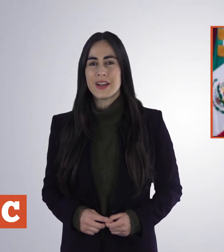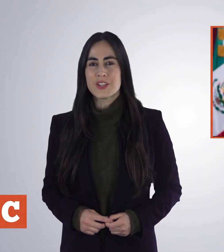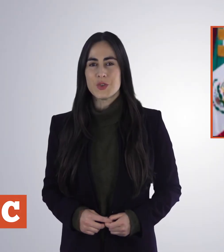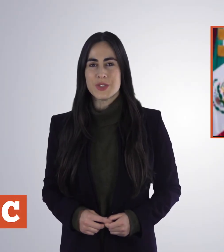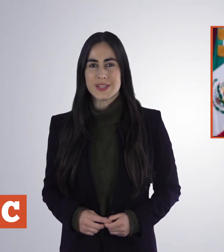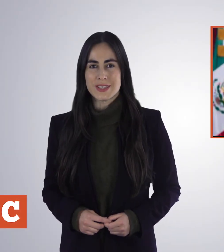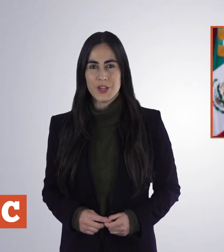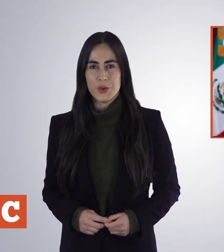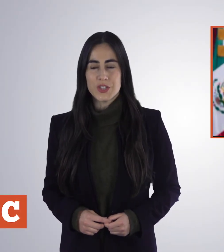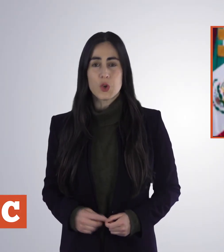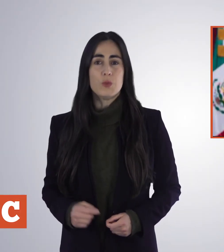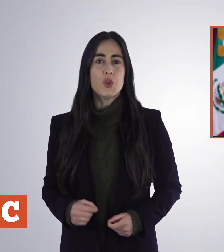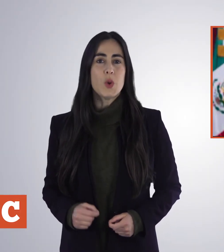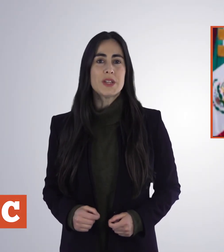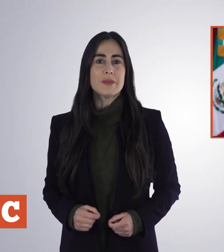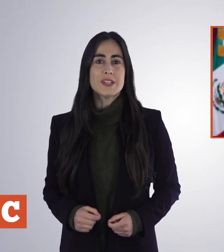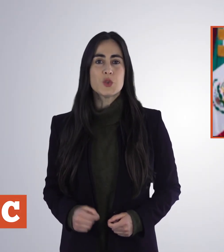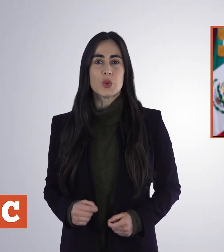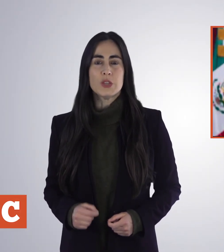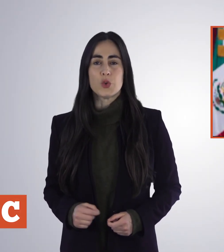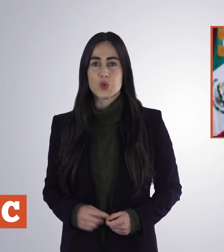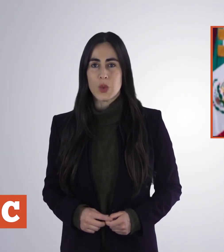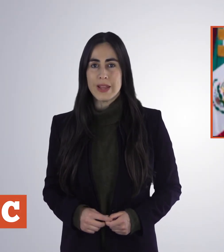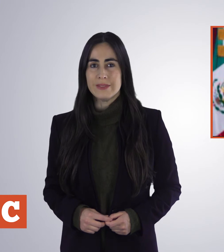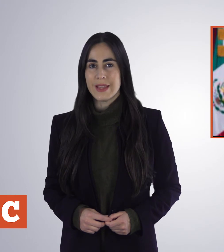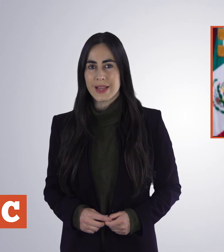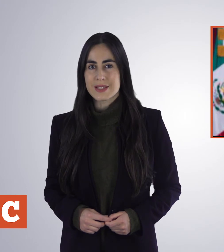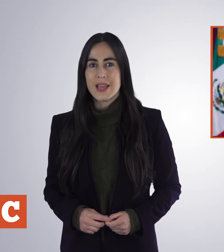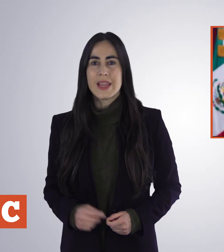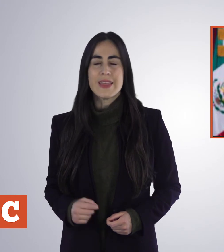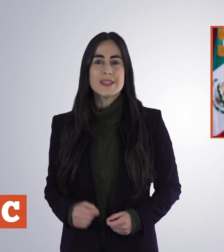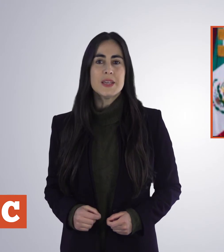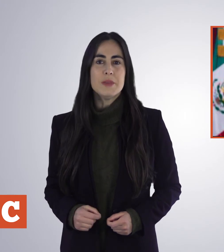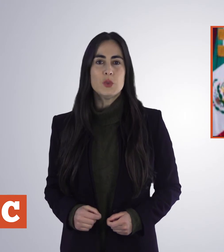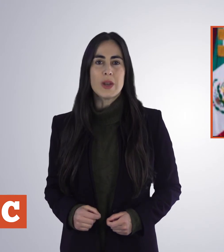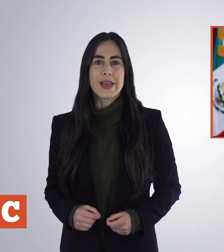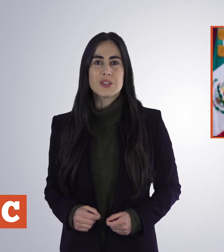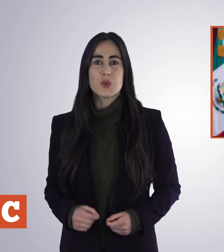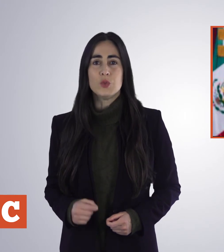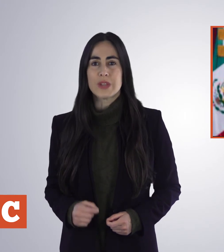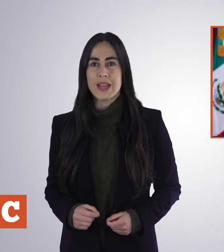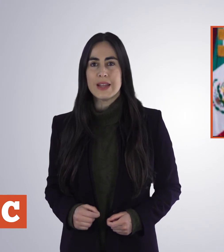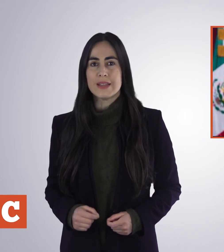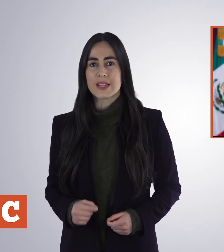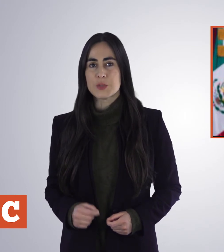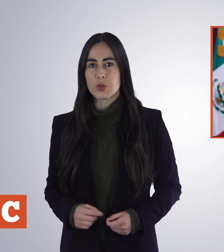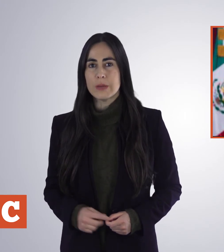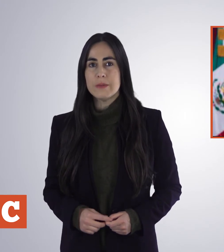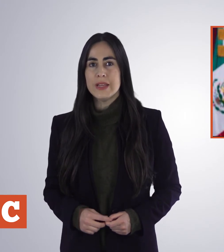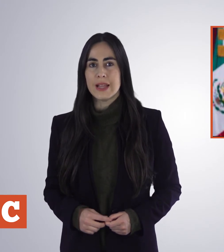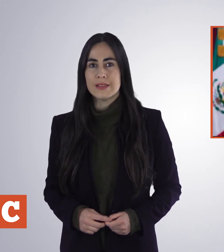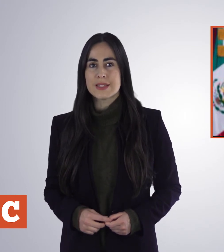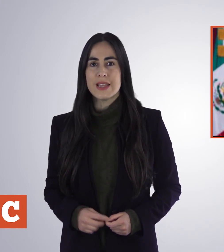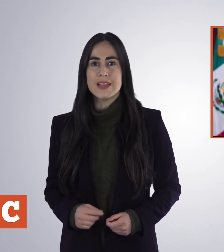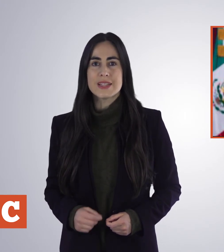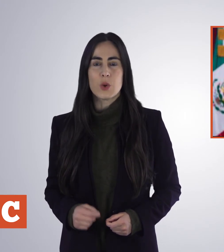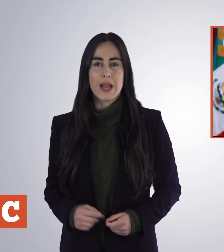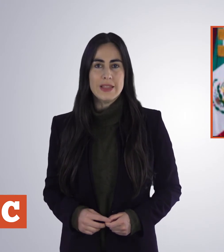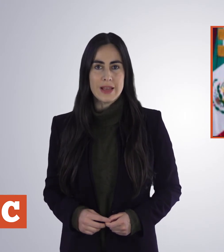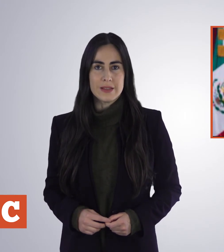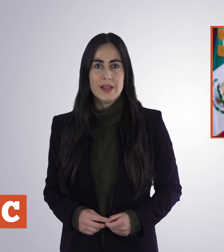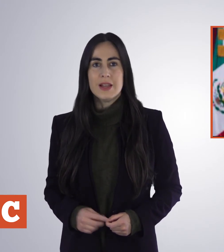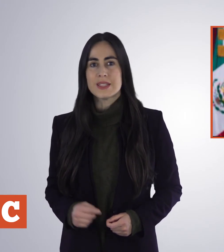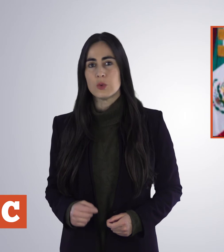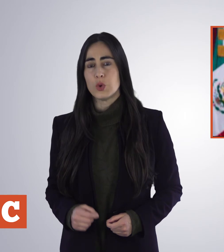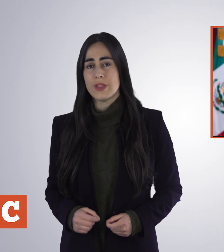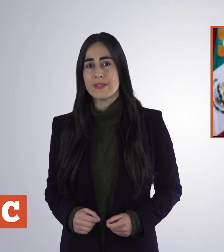Secretaría de Relaciones Exteriores comunicó a través de su red consular en Texas, que da seguimiento al caso de un tráiler que transportaba migrantes en esa